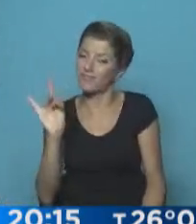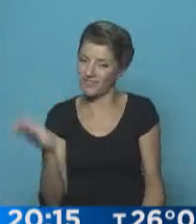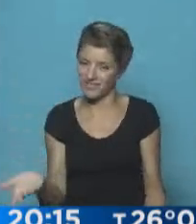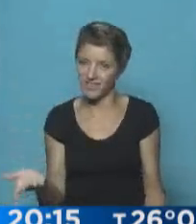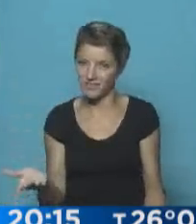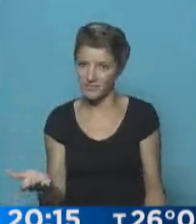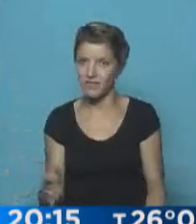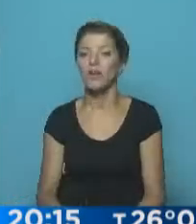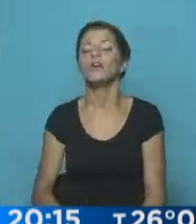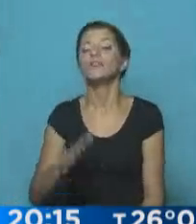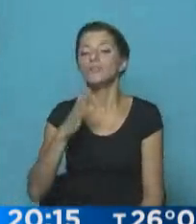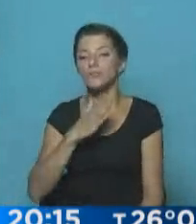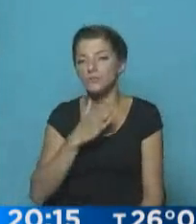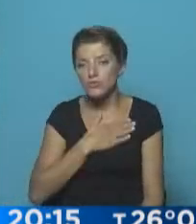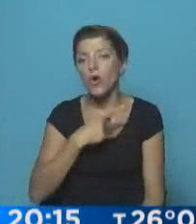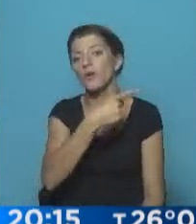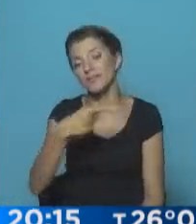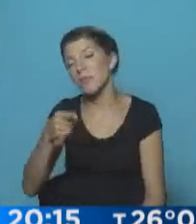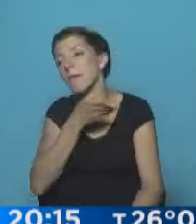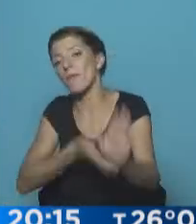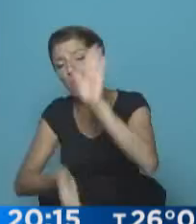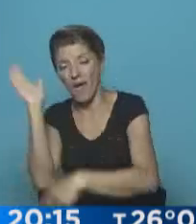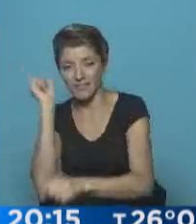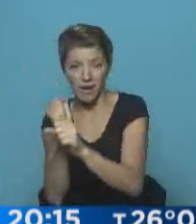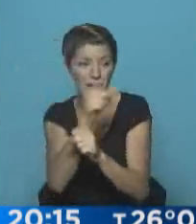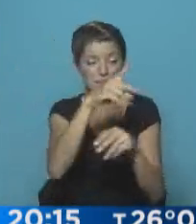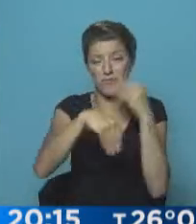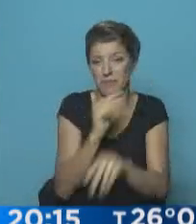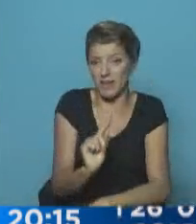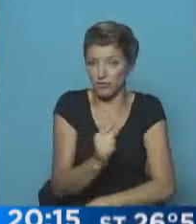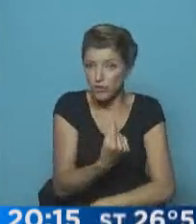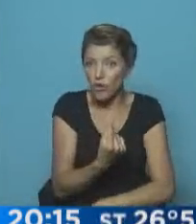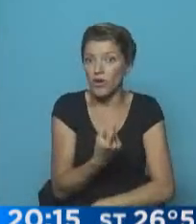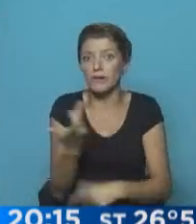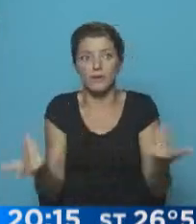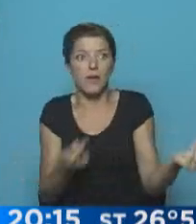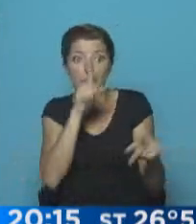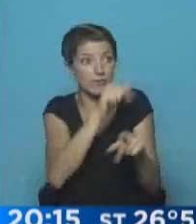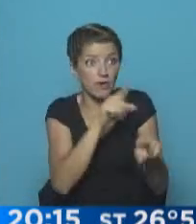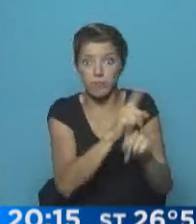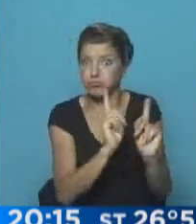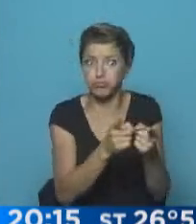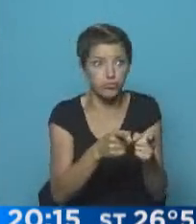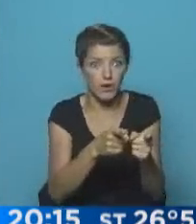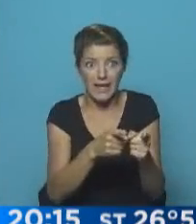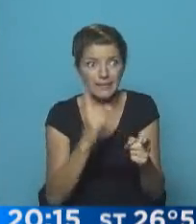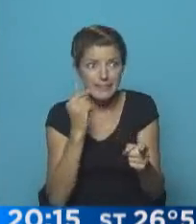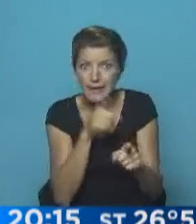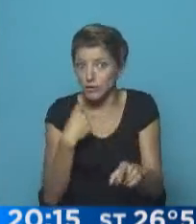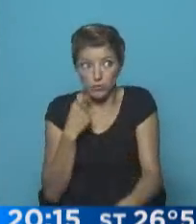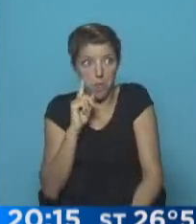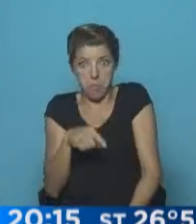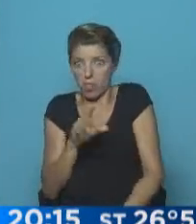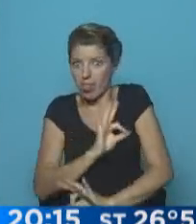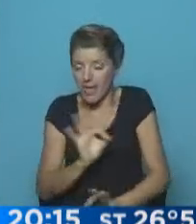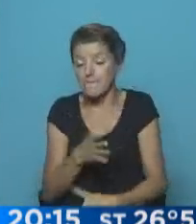Yo me la juego toda la semana, vio, dejando a la familia solo. Vamos a suponer esa gente estaba ahí, nosotros no salimos nada. No es fácil para acá el barrio,